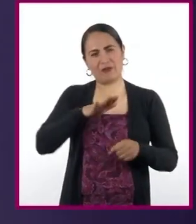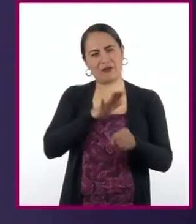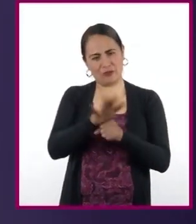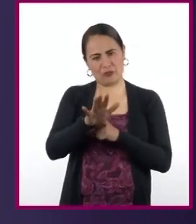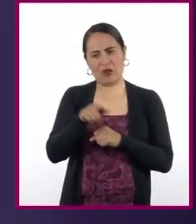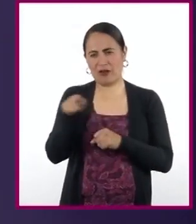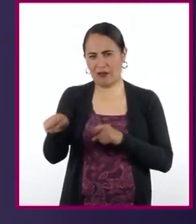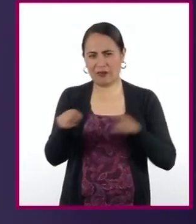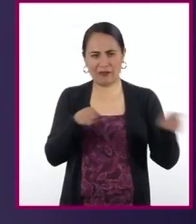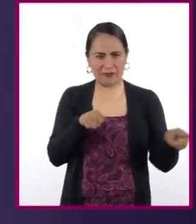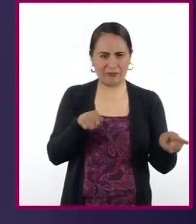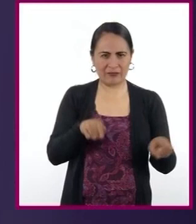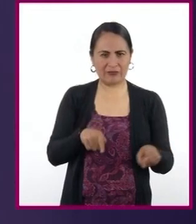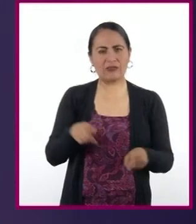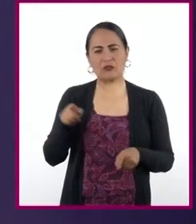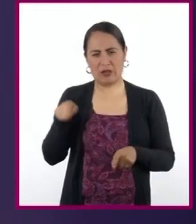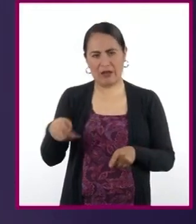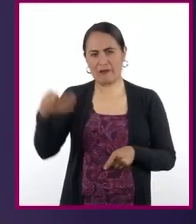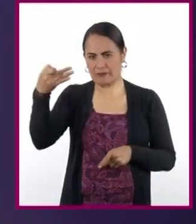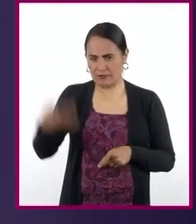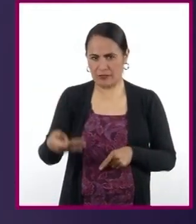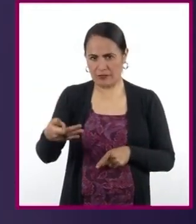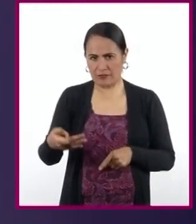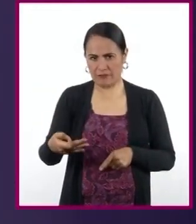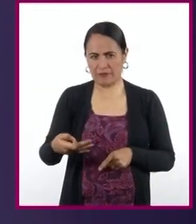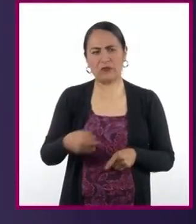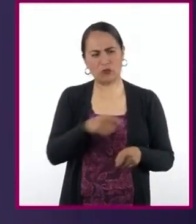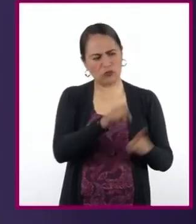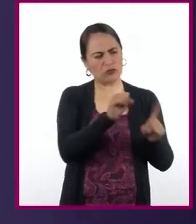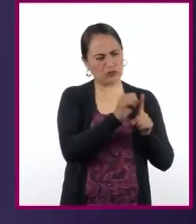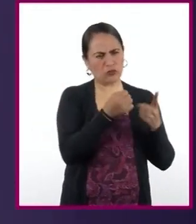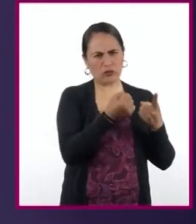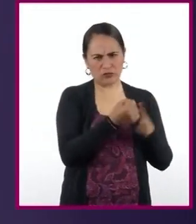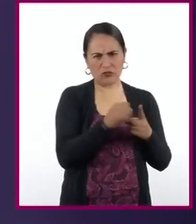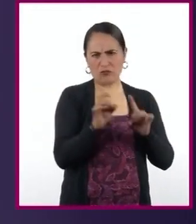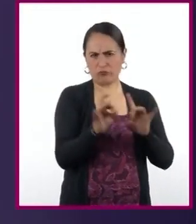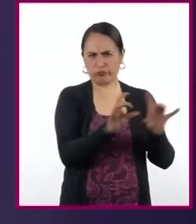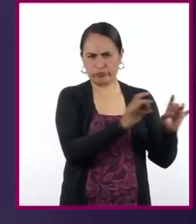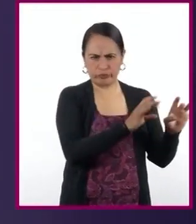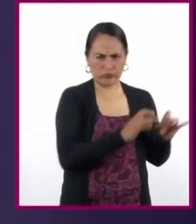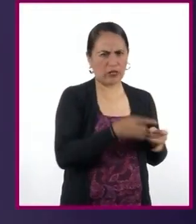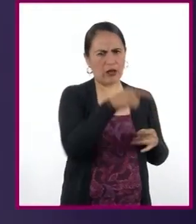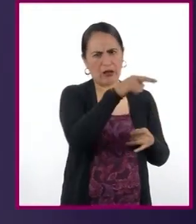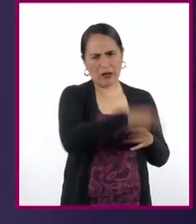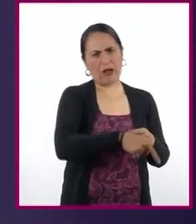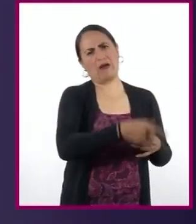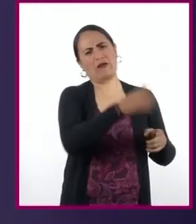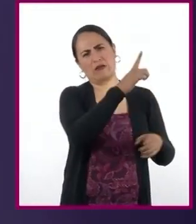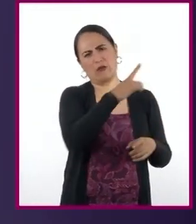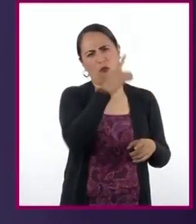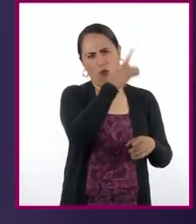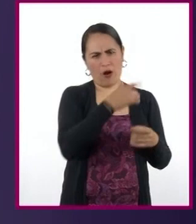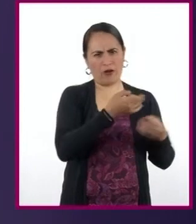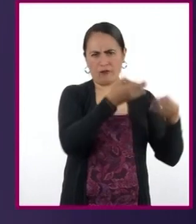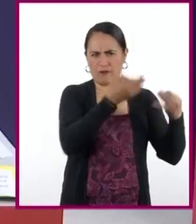conveniente utilizar un lenguaje formal y en qué situación debes utilizar un lenguaje informal.